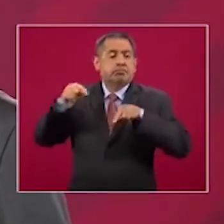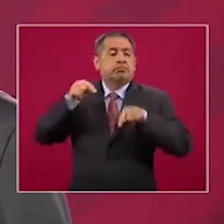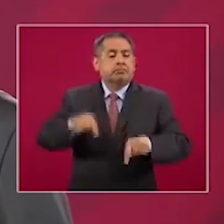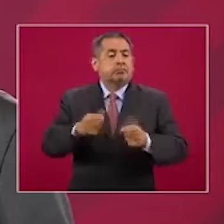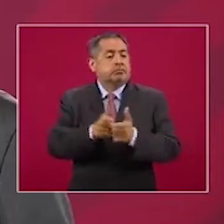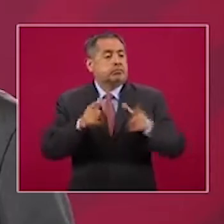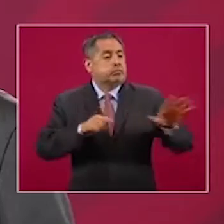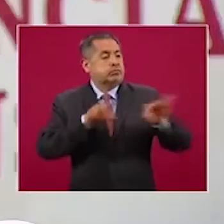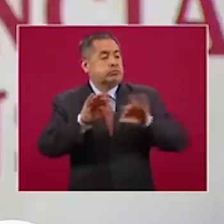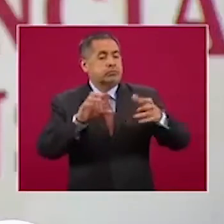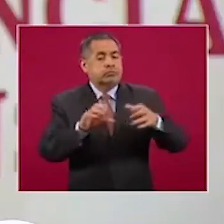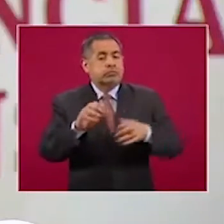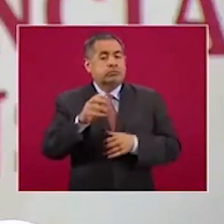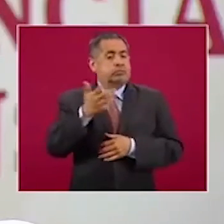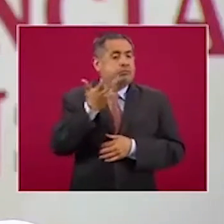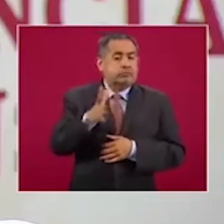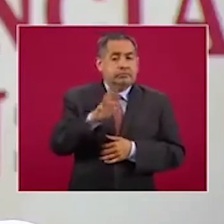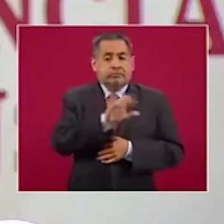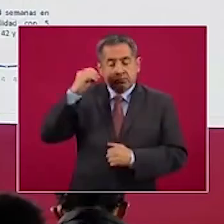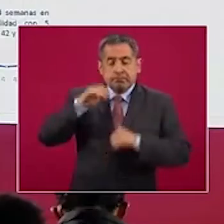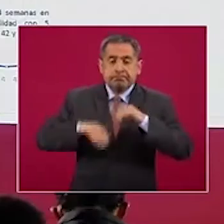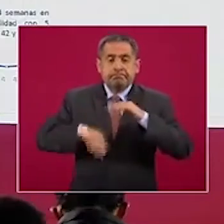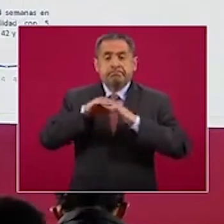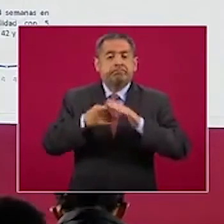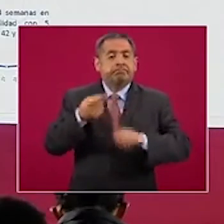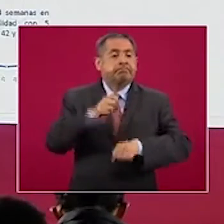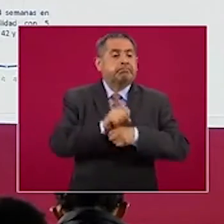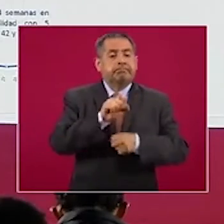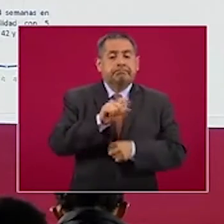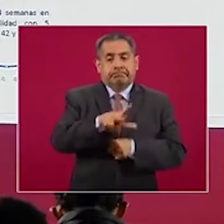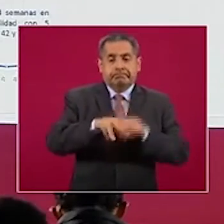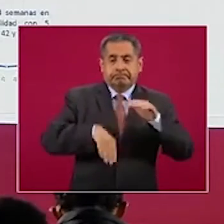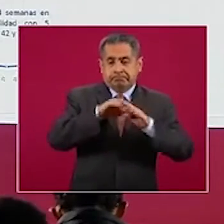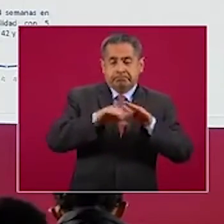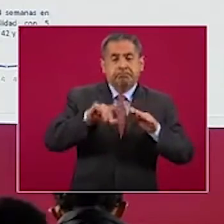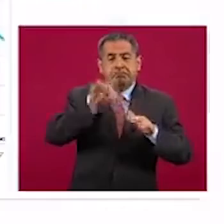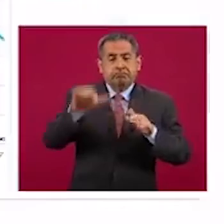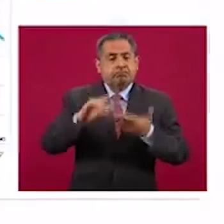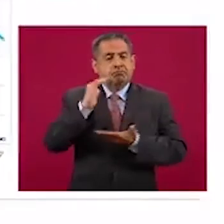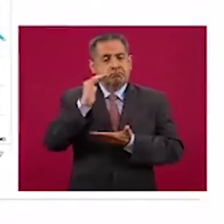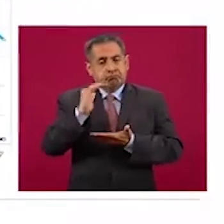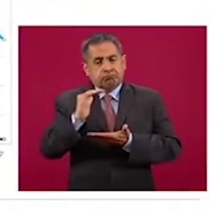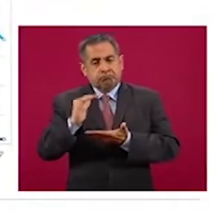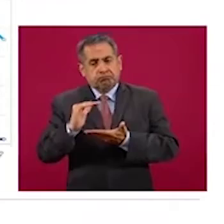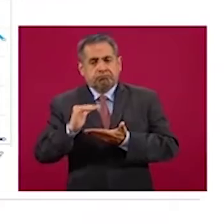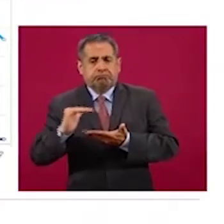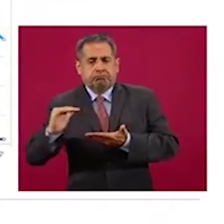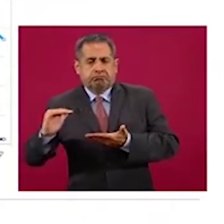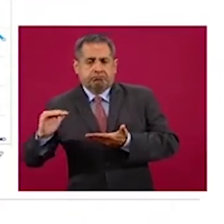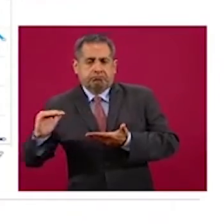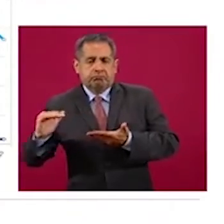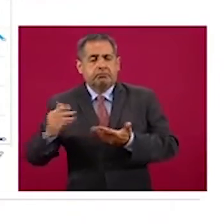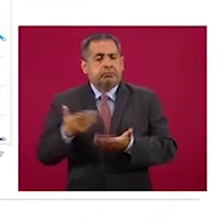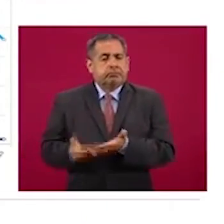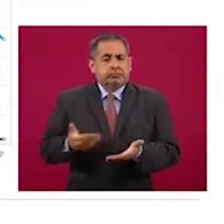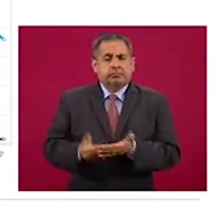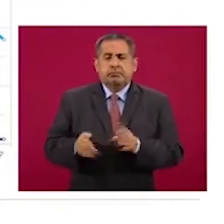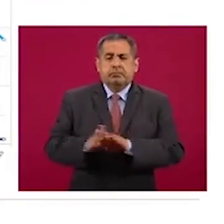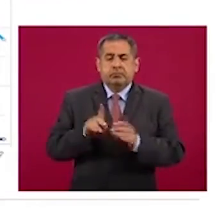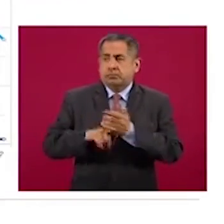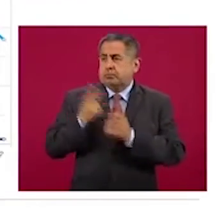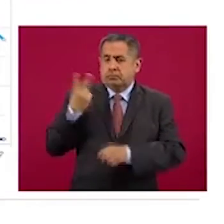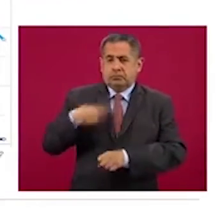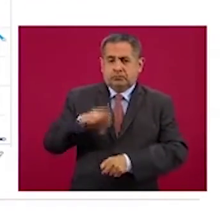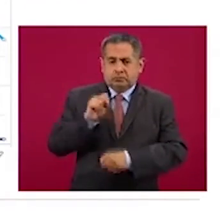Marcelo Ebrard, informó que Oaxaca forma parte de los estados donde se realizarán las pruebas para la vacuna contra el COVID, esto dentro de la fase 3 de las pruebas que se llevan a cabo